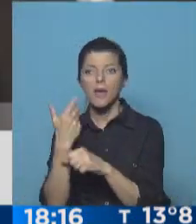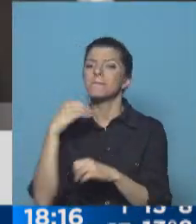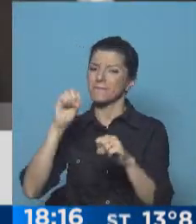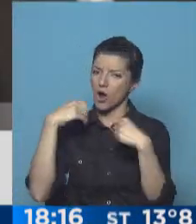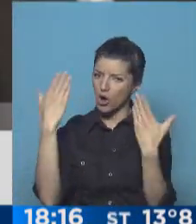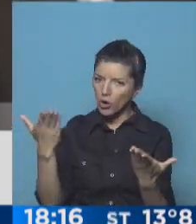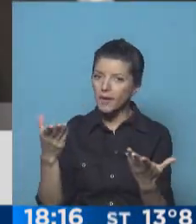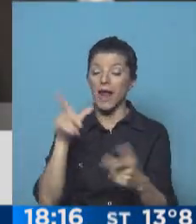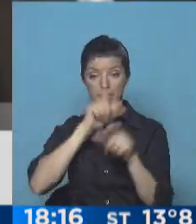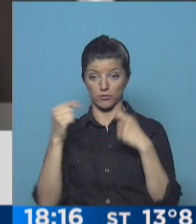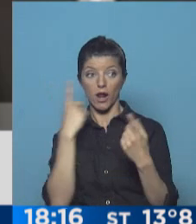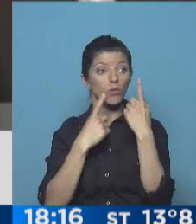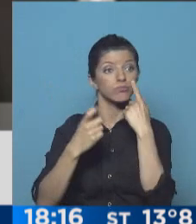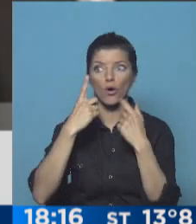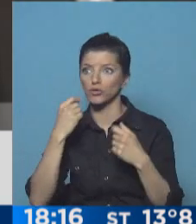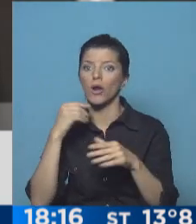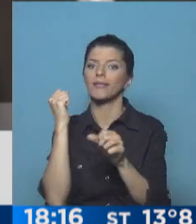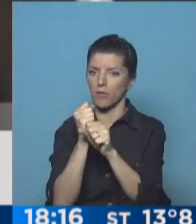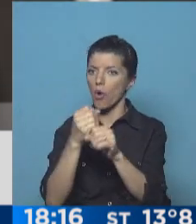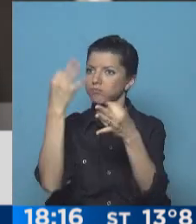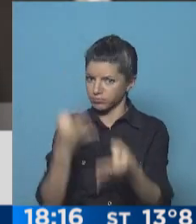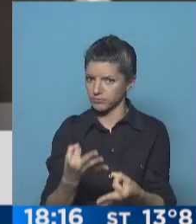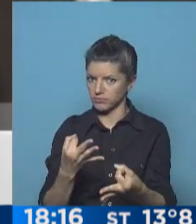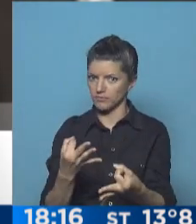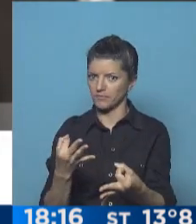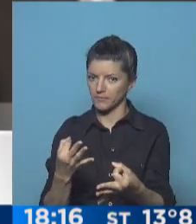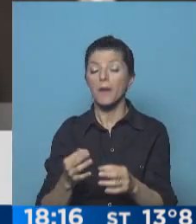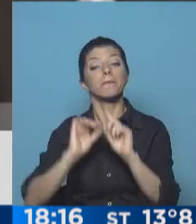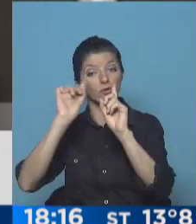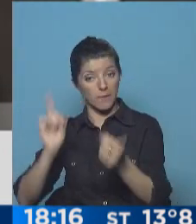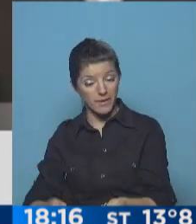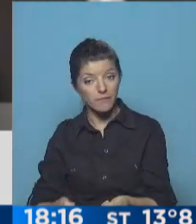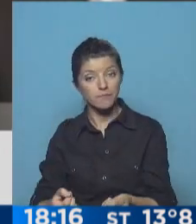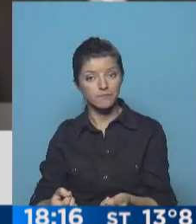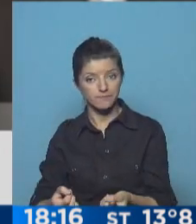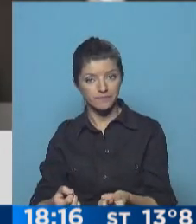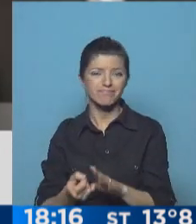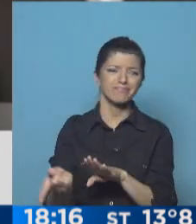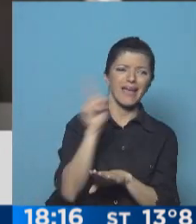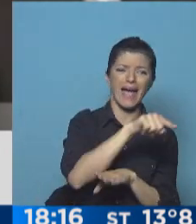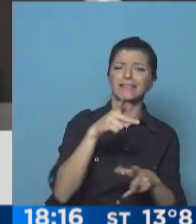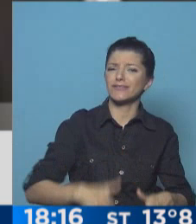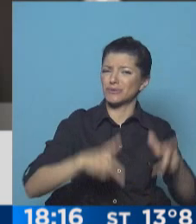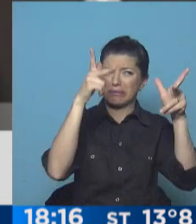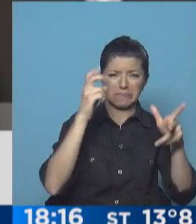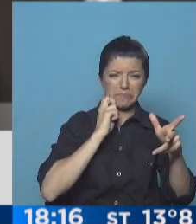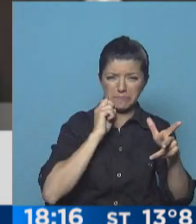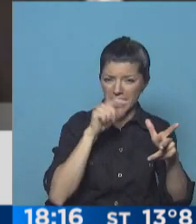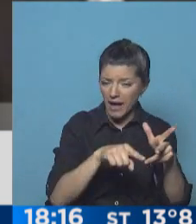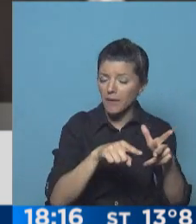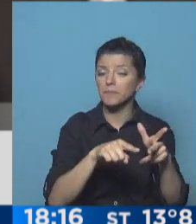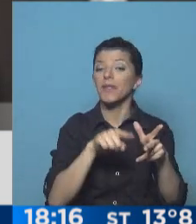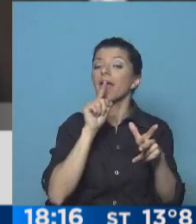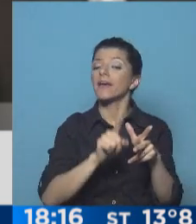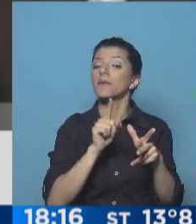a los controladores y con más seguridad aeroportuaria, sino también que reemplaza a la vieja torre de control. La vieja torre de control